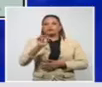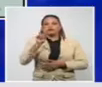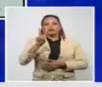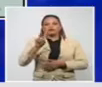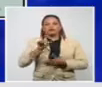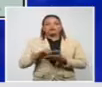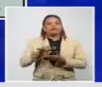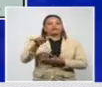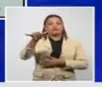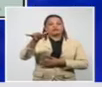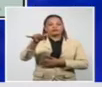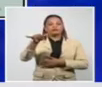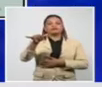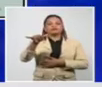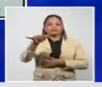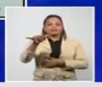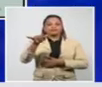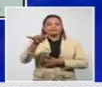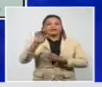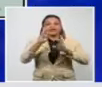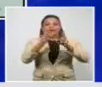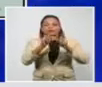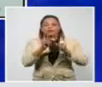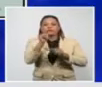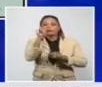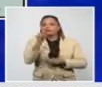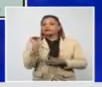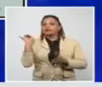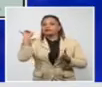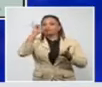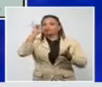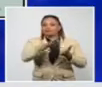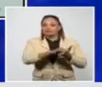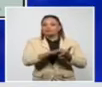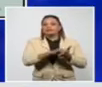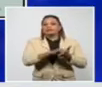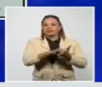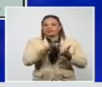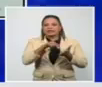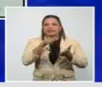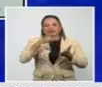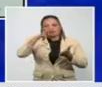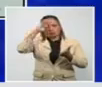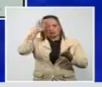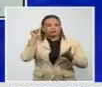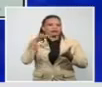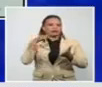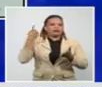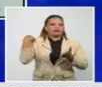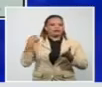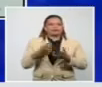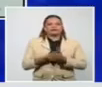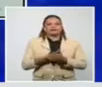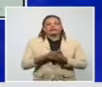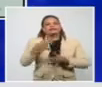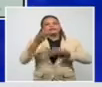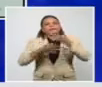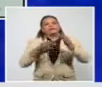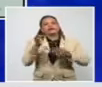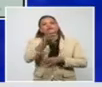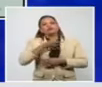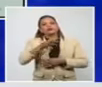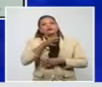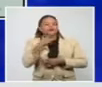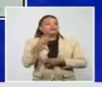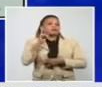Boyero. Es el número de casos importados que se arribaron ayer. Se dice el municipio de dónde son, aunque la